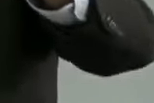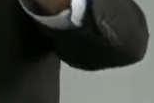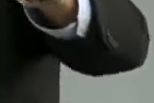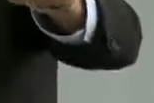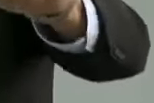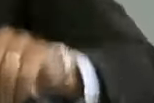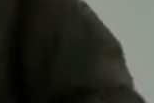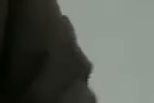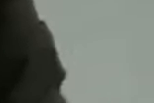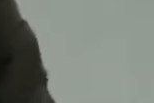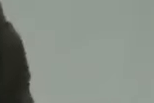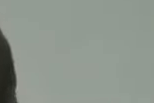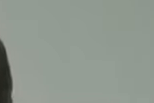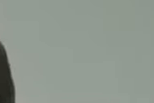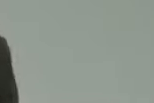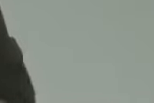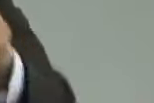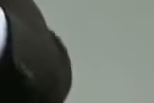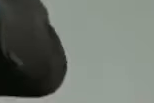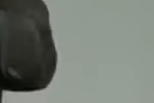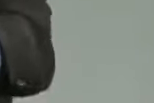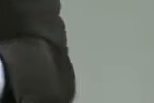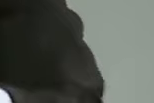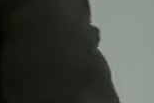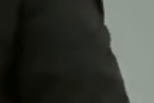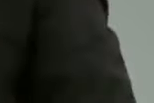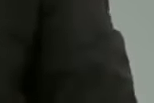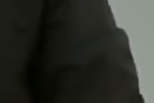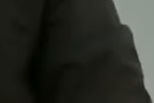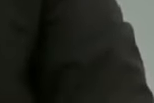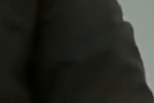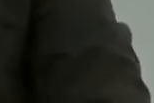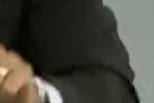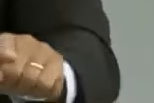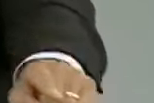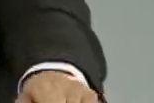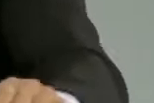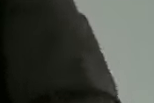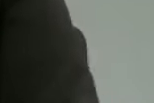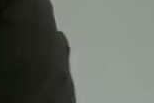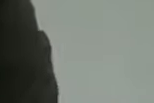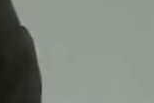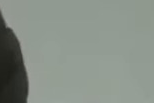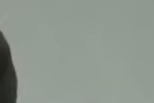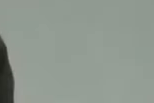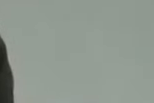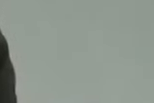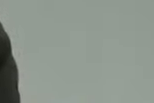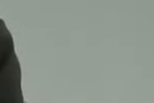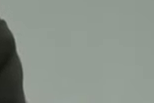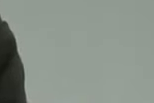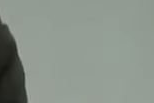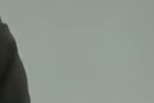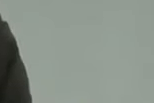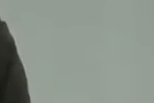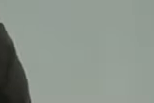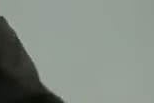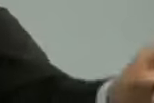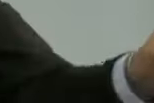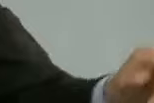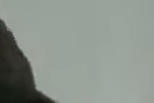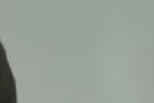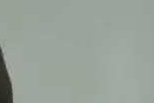munaa kulki caipi petróleo kulki caipi minería kulki shaca